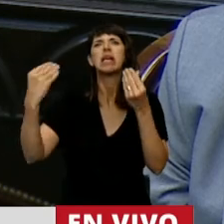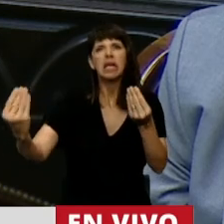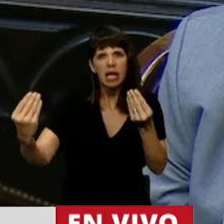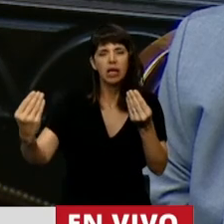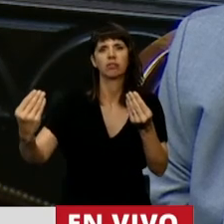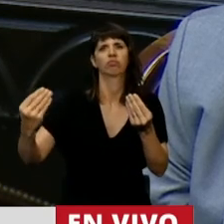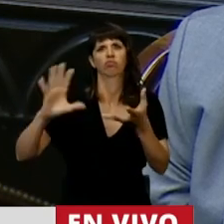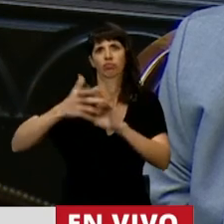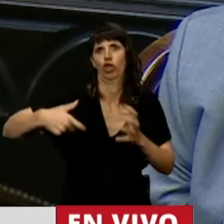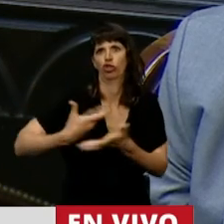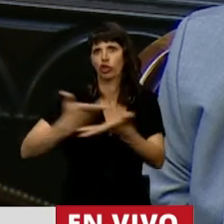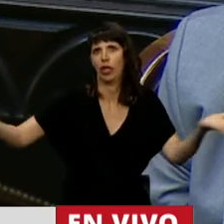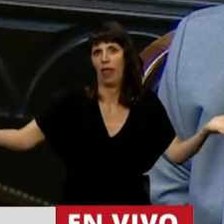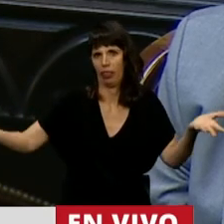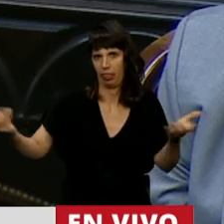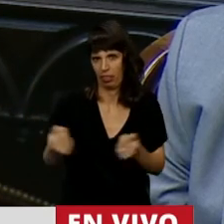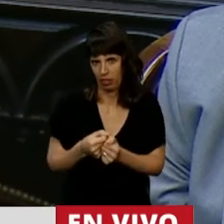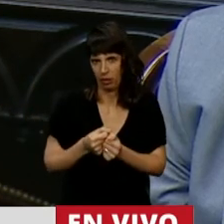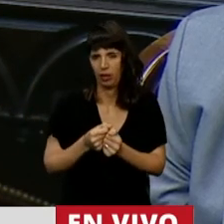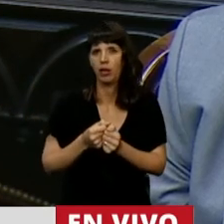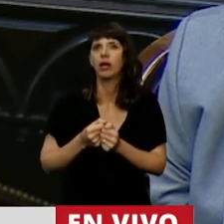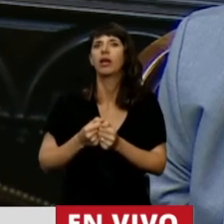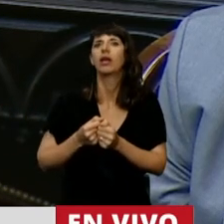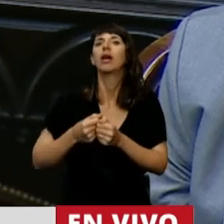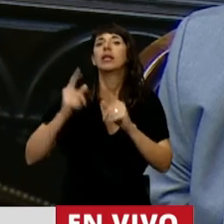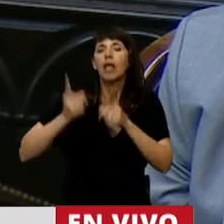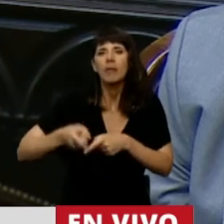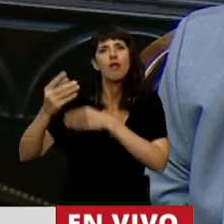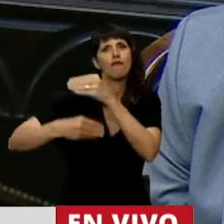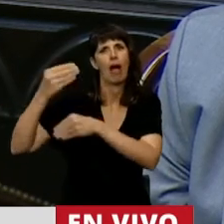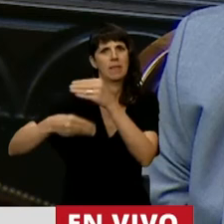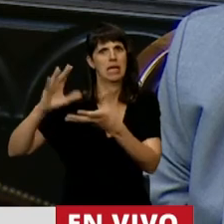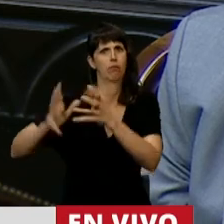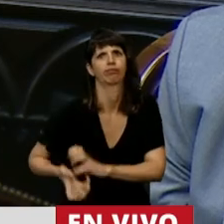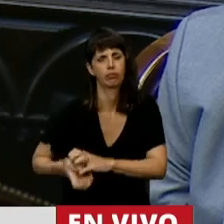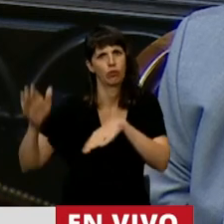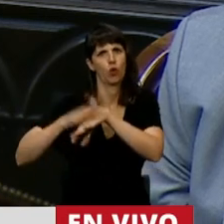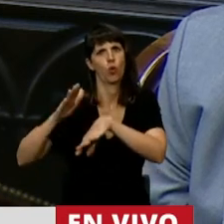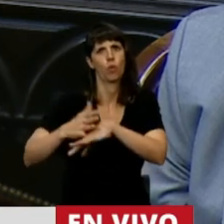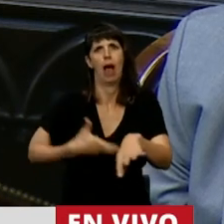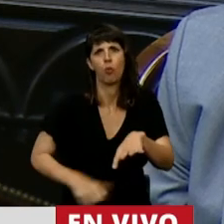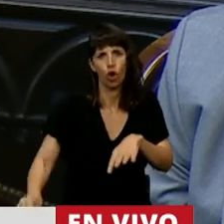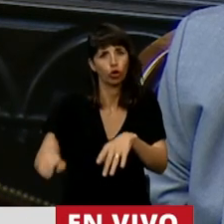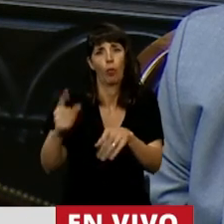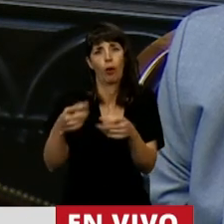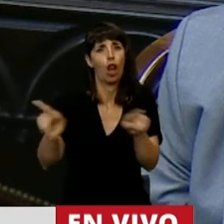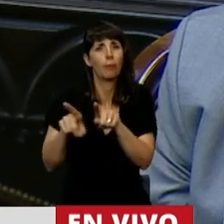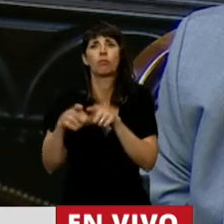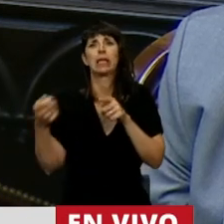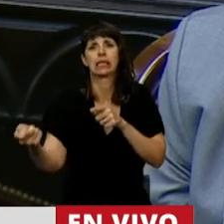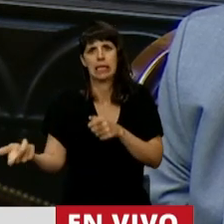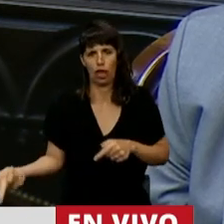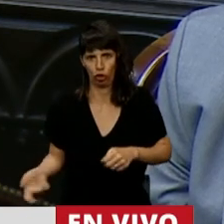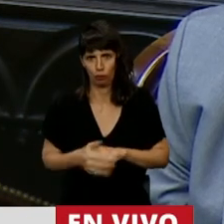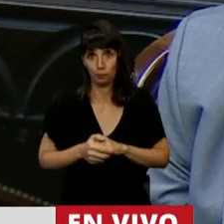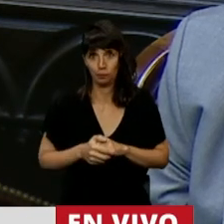funestas. Las que paga las consecuencias es la familia. Señores diputados, esta es la hora